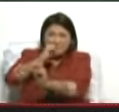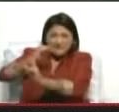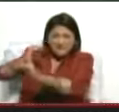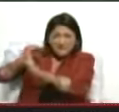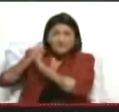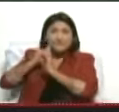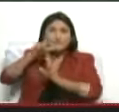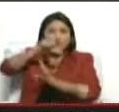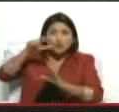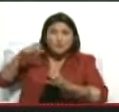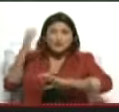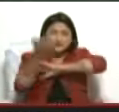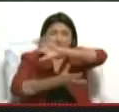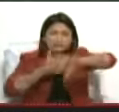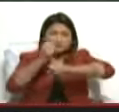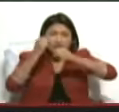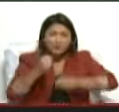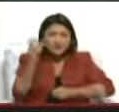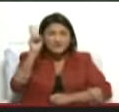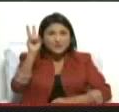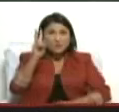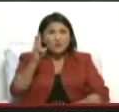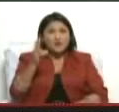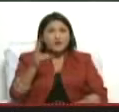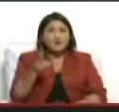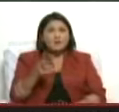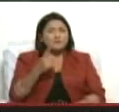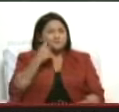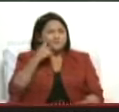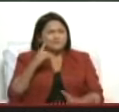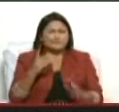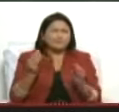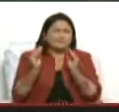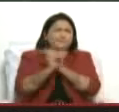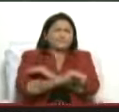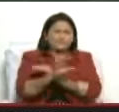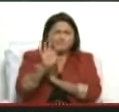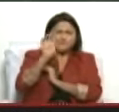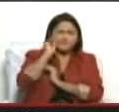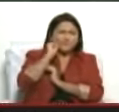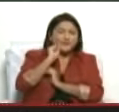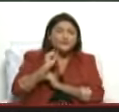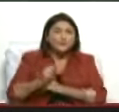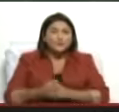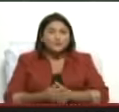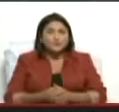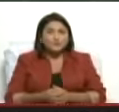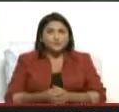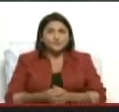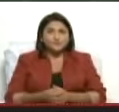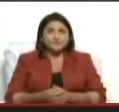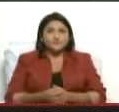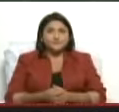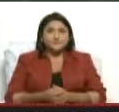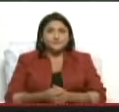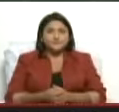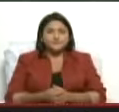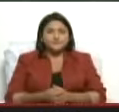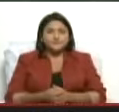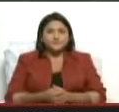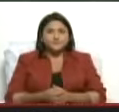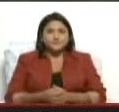provocar una guerra civil en este país yo de verdad no entiendo eso y nadie en su sano juicio Lo